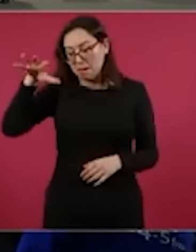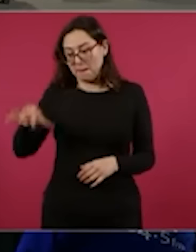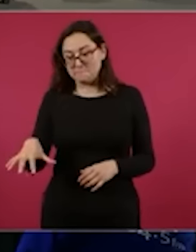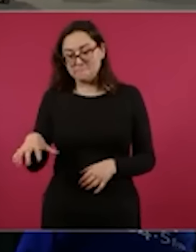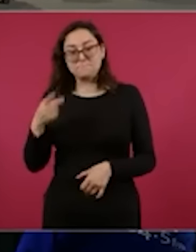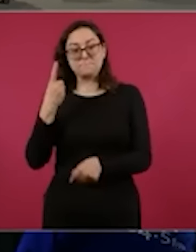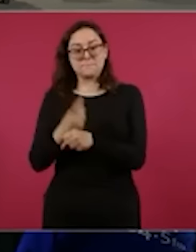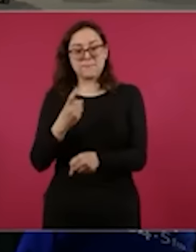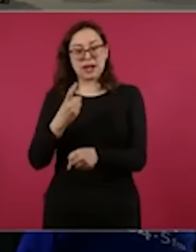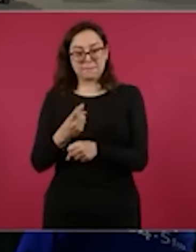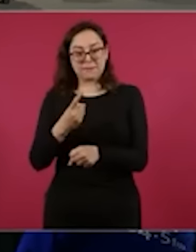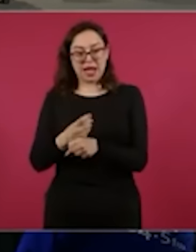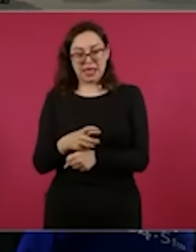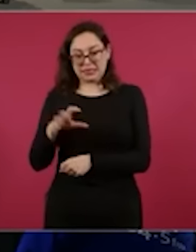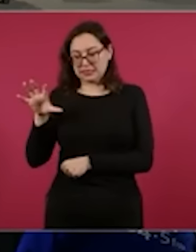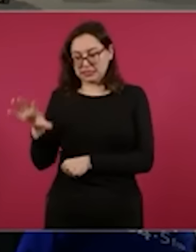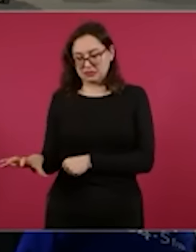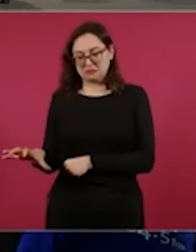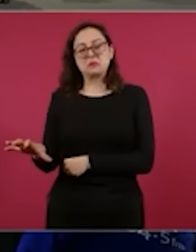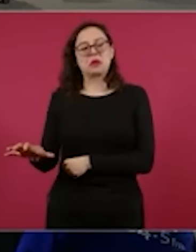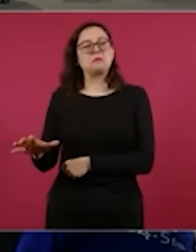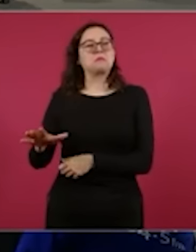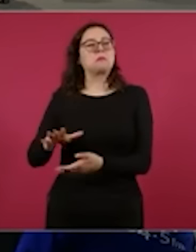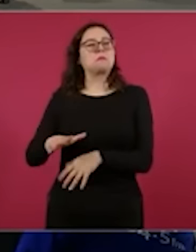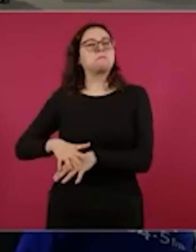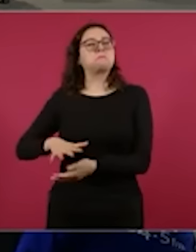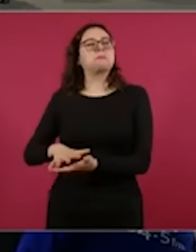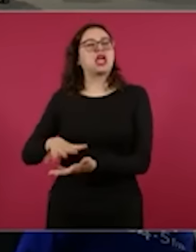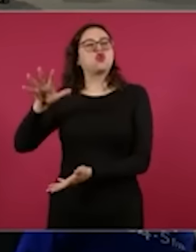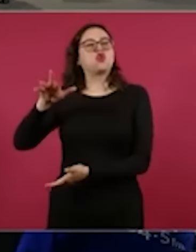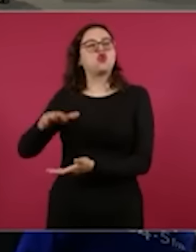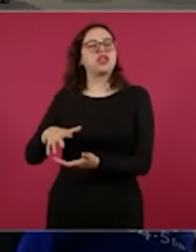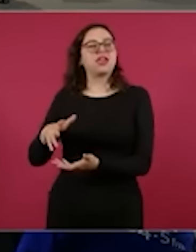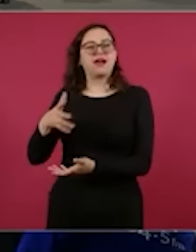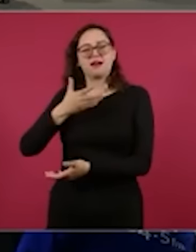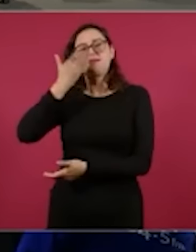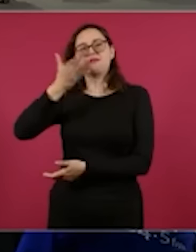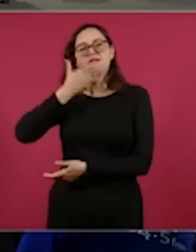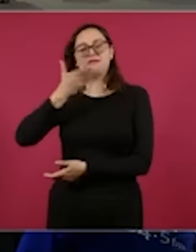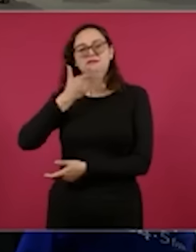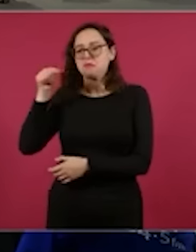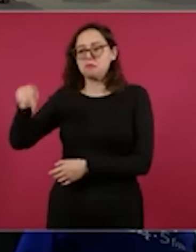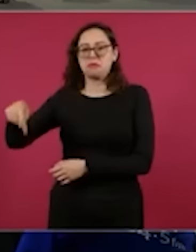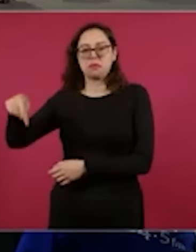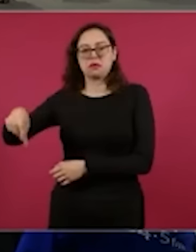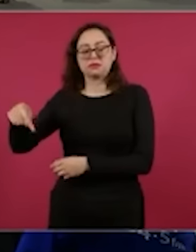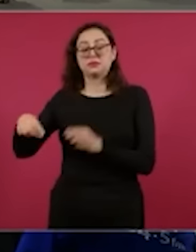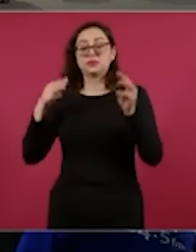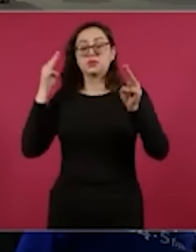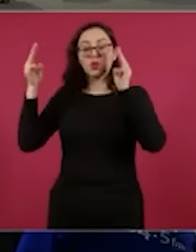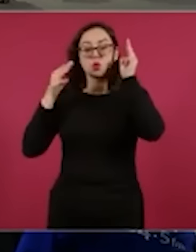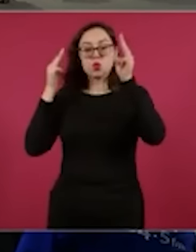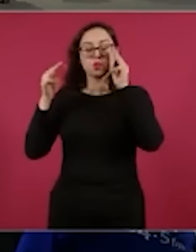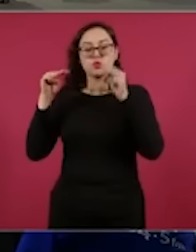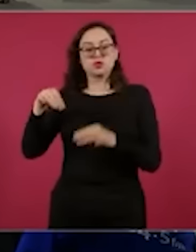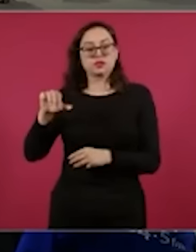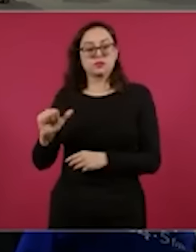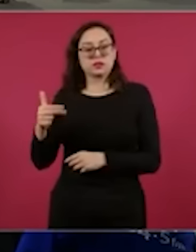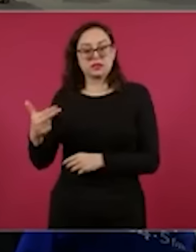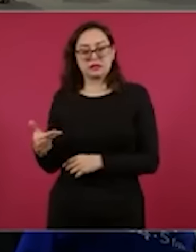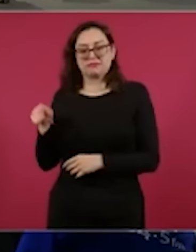por muchos. Aquí está el Museo Nacional de Antropología, el museo más importante de México y uno de los más importantes del